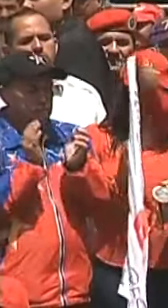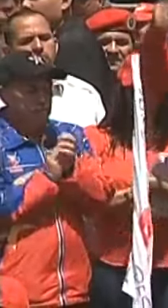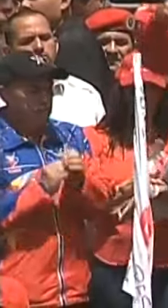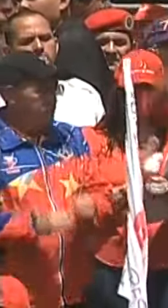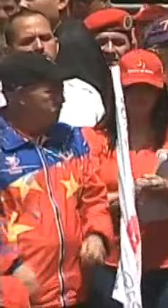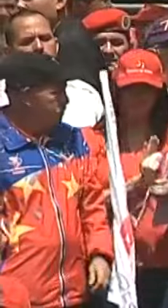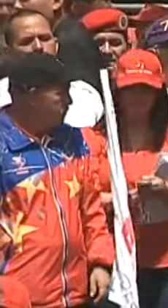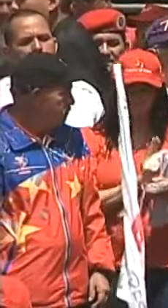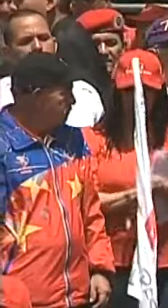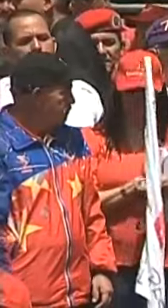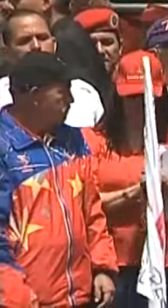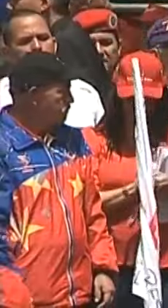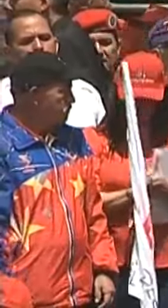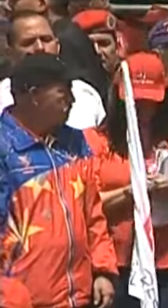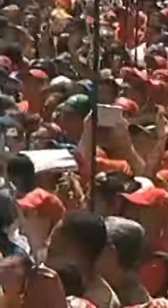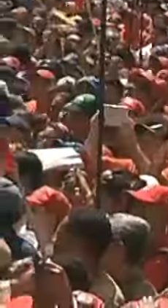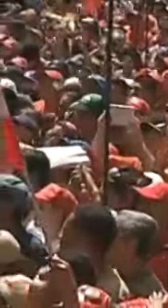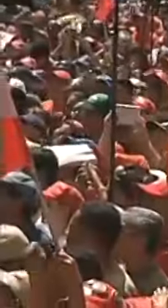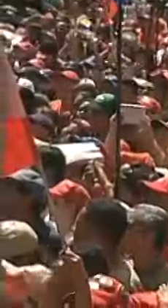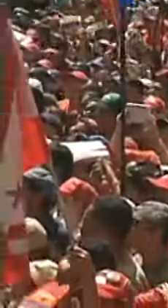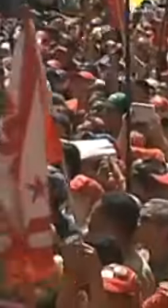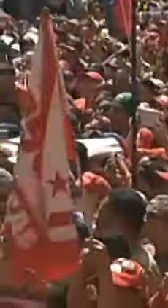de Venezuela despierto y de pie.